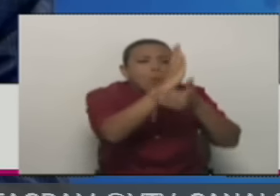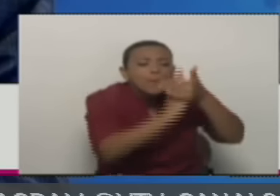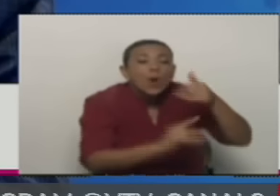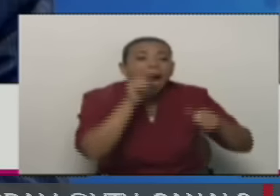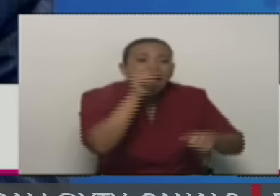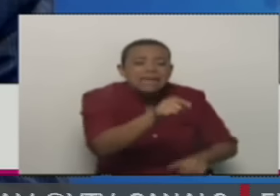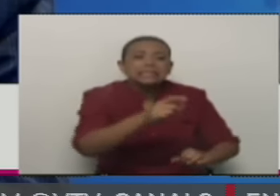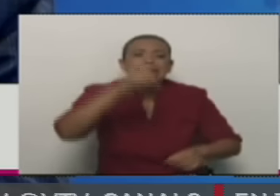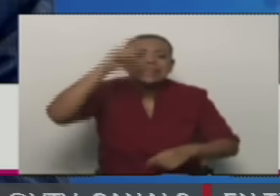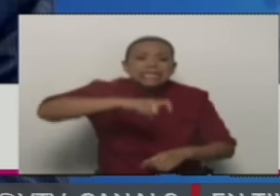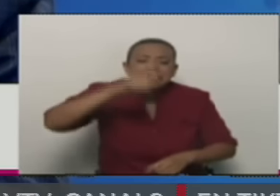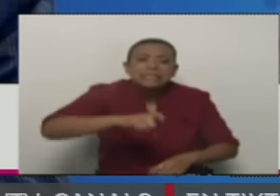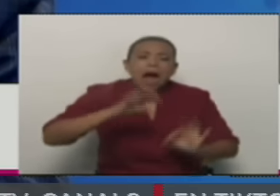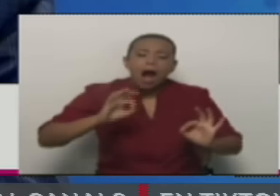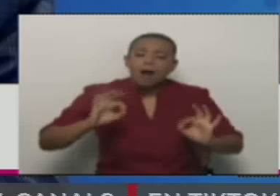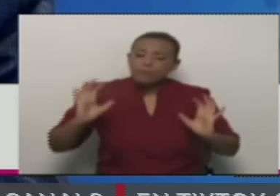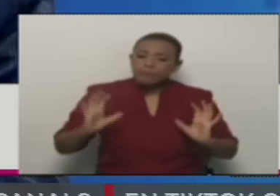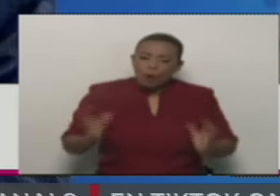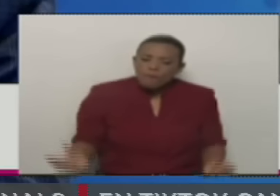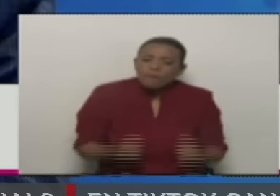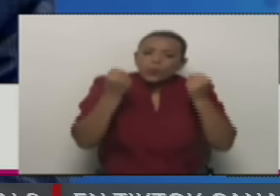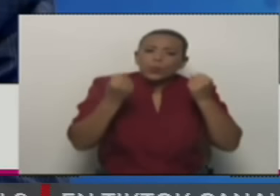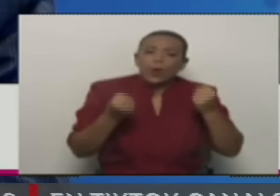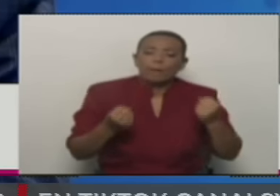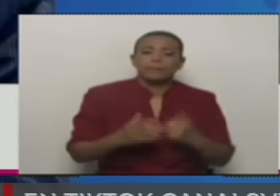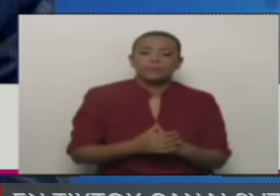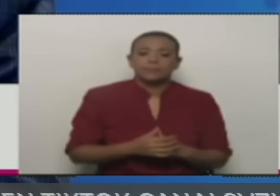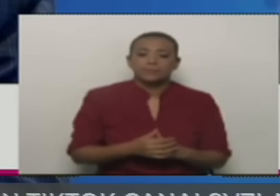el necesario e irrenunciable reimpulso cotidiano.